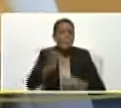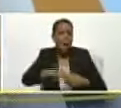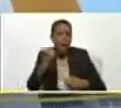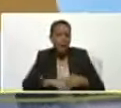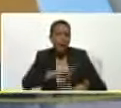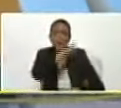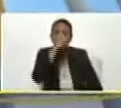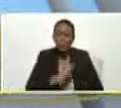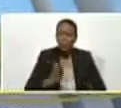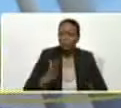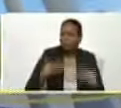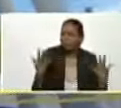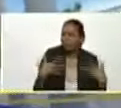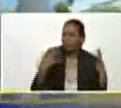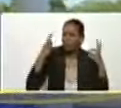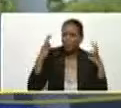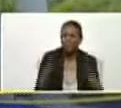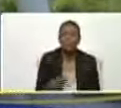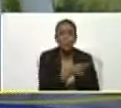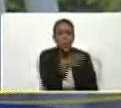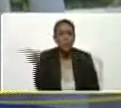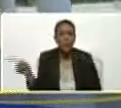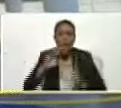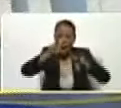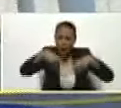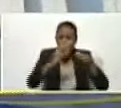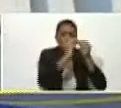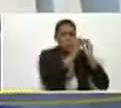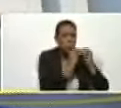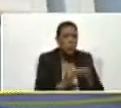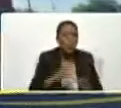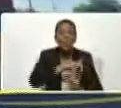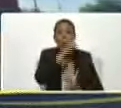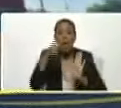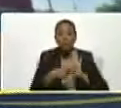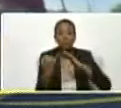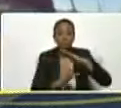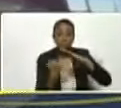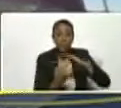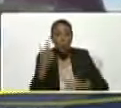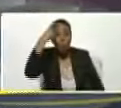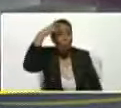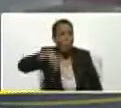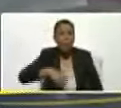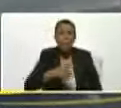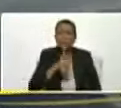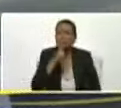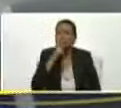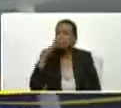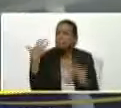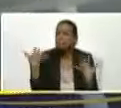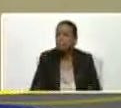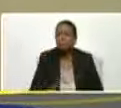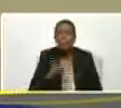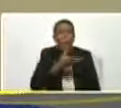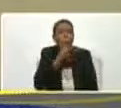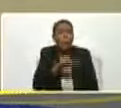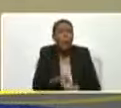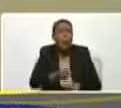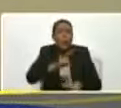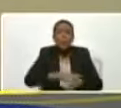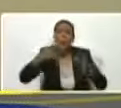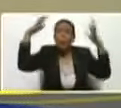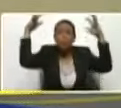contentos alegre porque usted los rehabilitó nuestra institución nosotros vivíamos demasiado fatales se nos